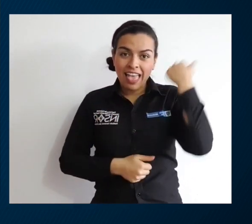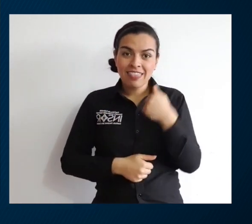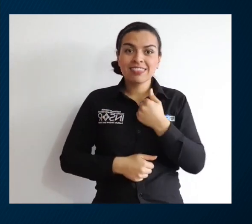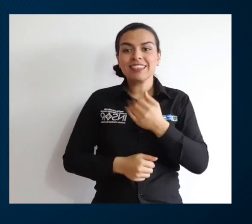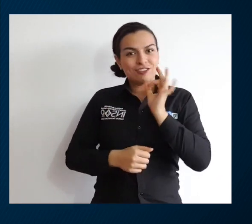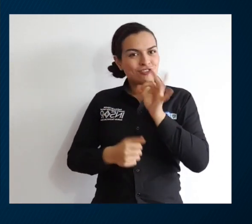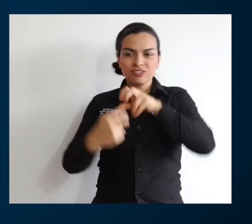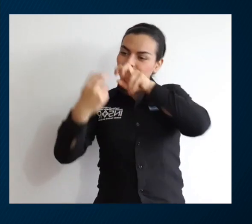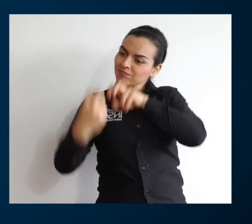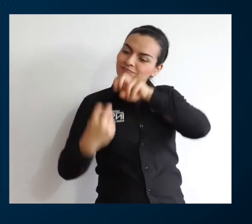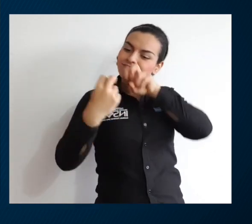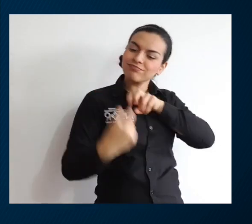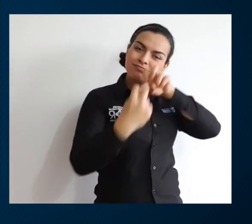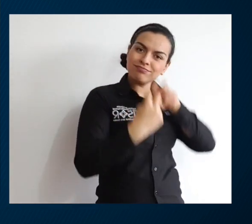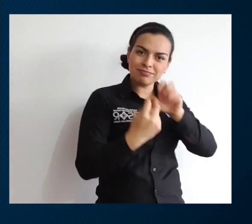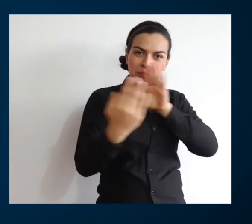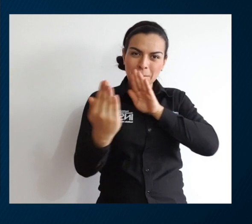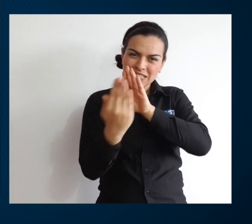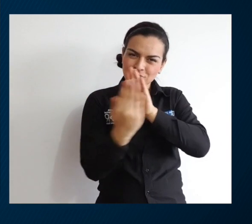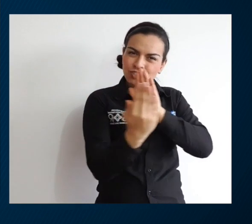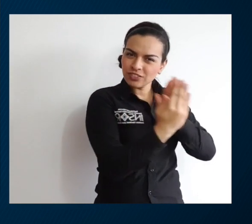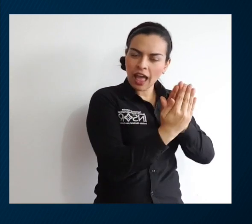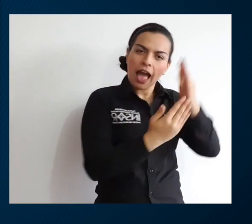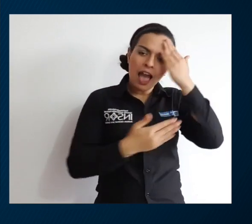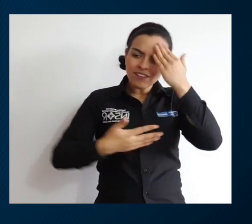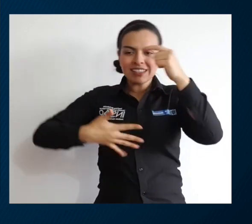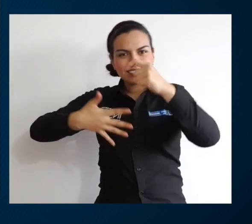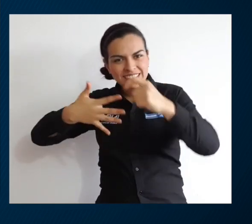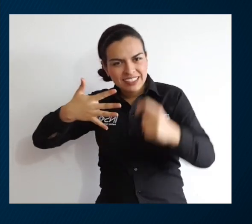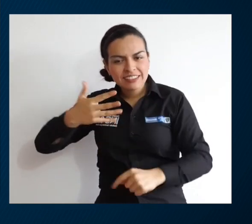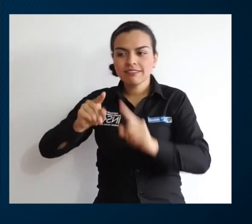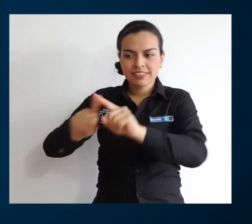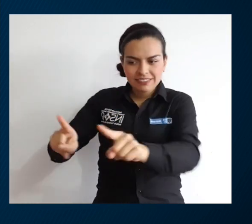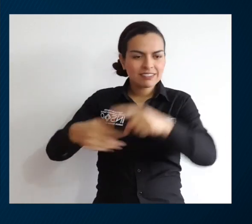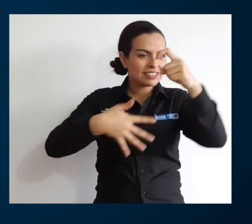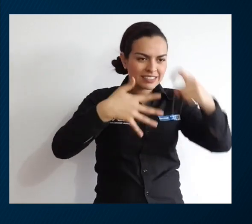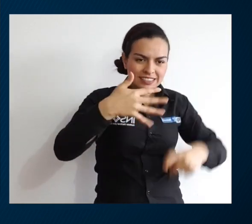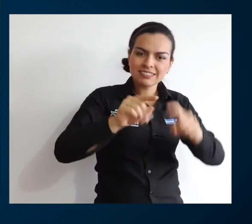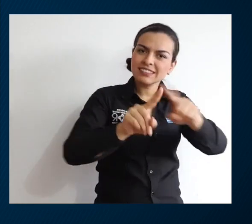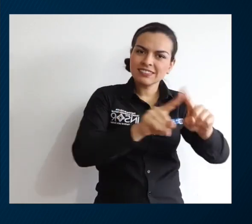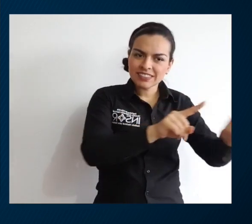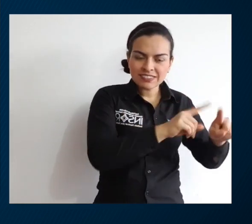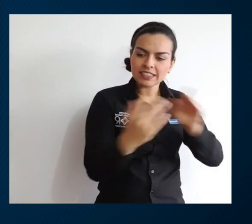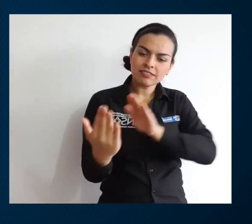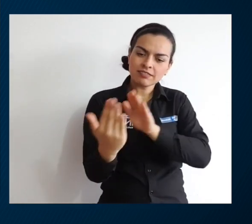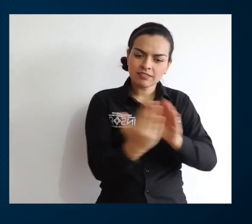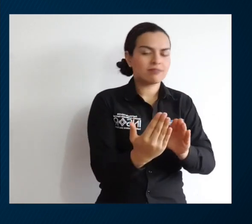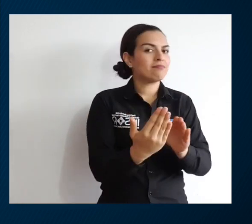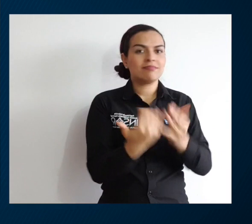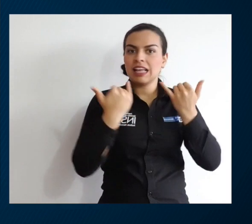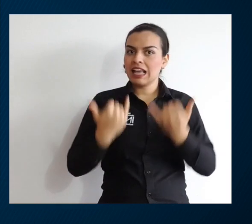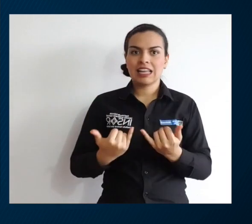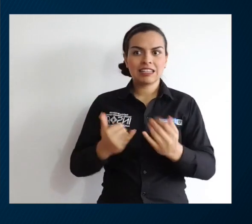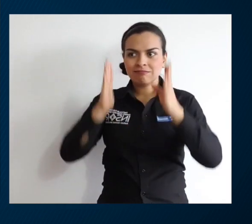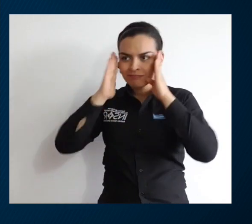más específica, ya no podemos garantizar que el acompañamiento sea uno a uno como lo estamos desarrollando en el colegio, con todas las necesidades,